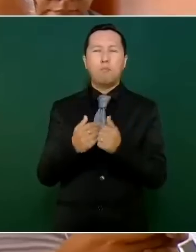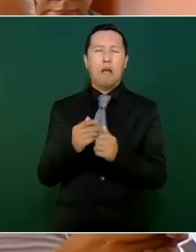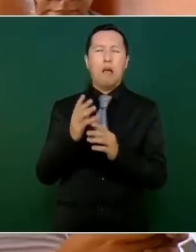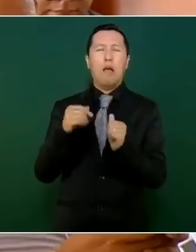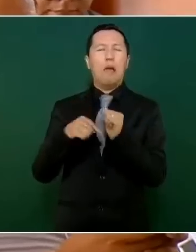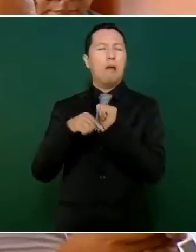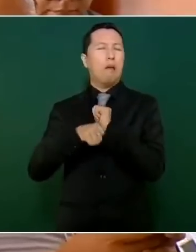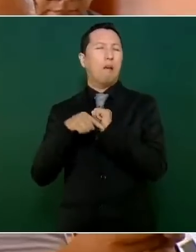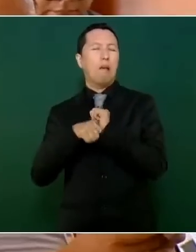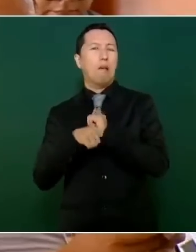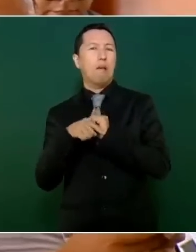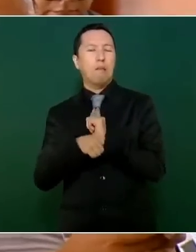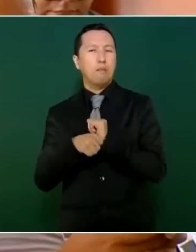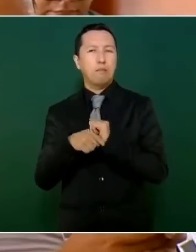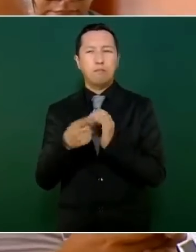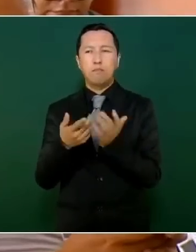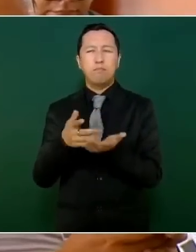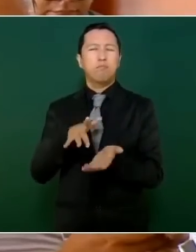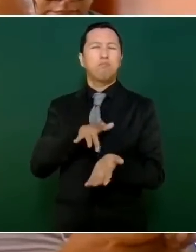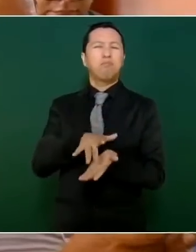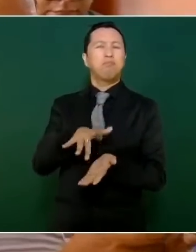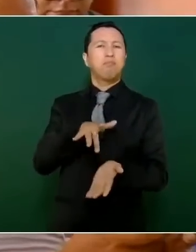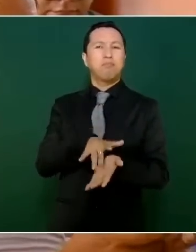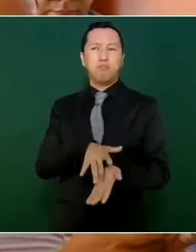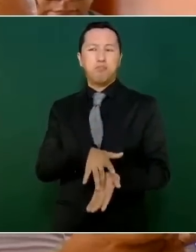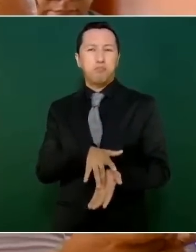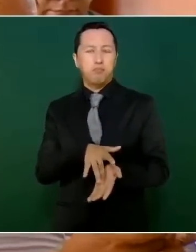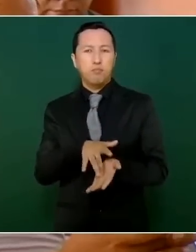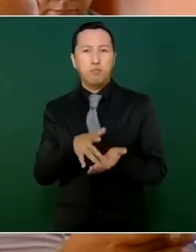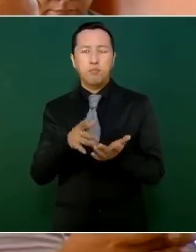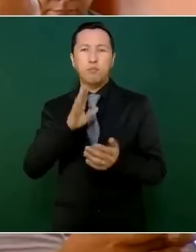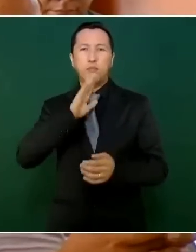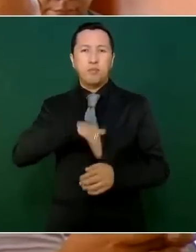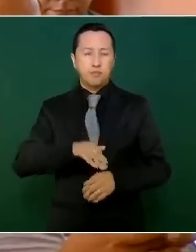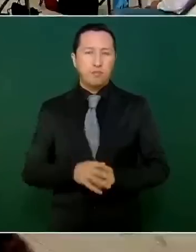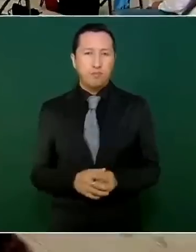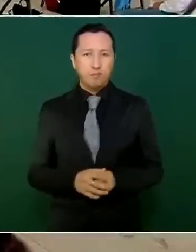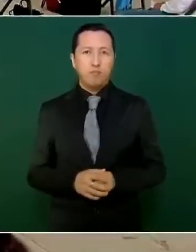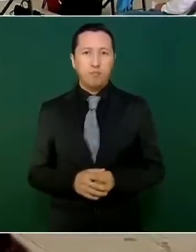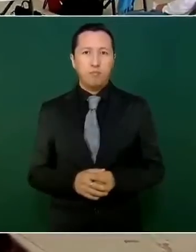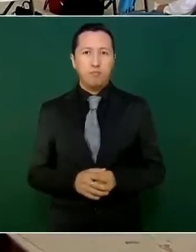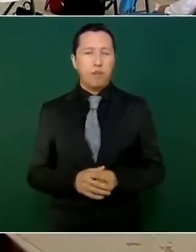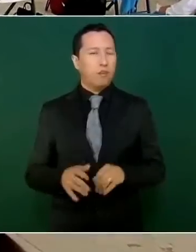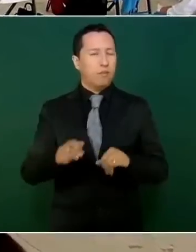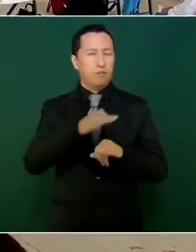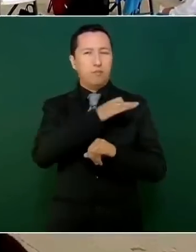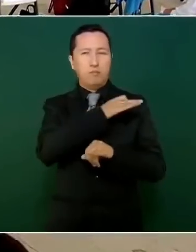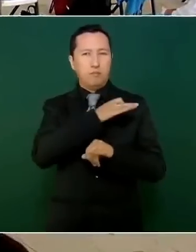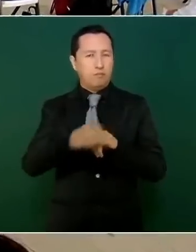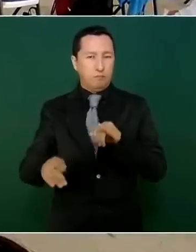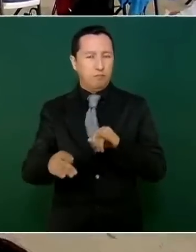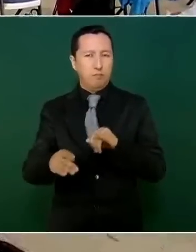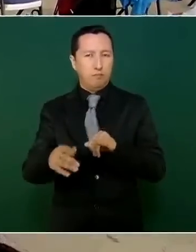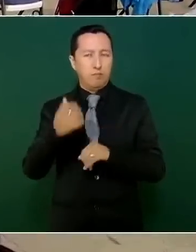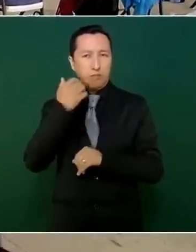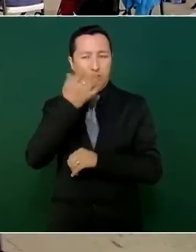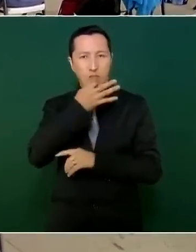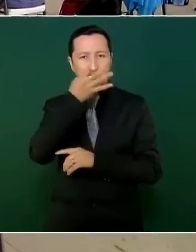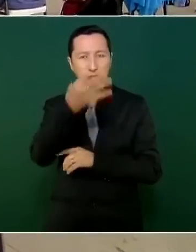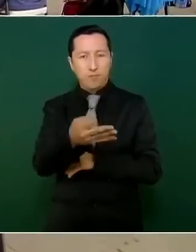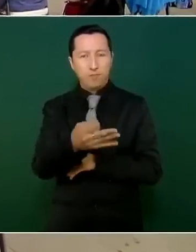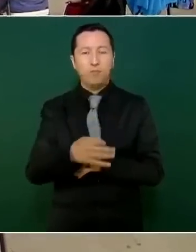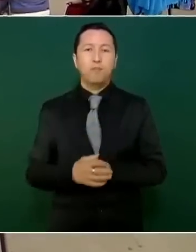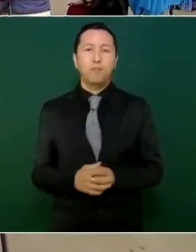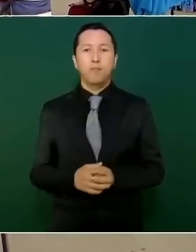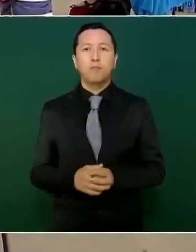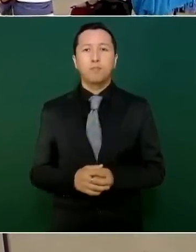Es auténticamente una complicidad. Y por último le quiero comentar, presidente, que la zona